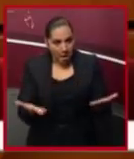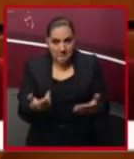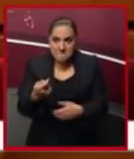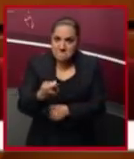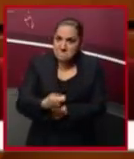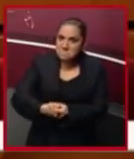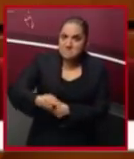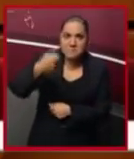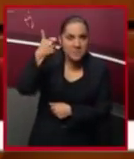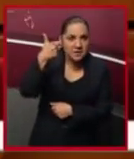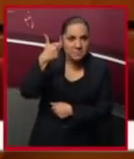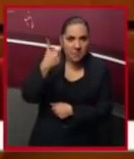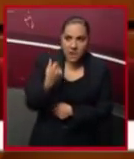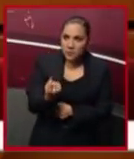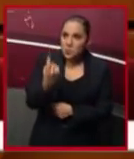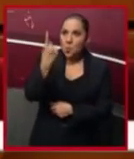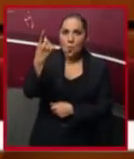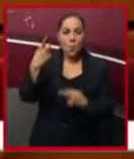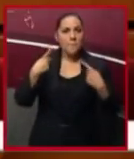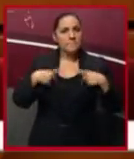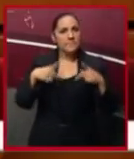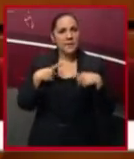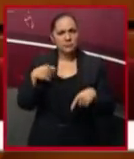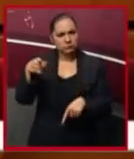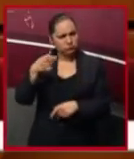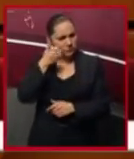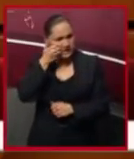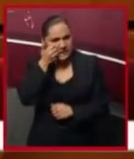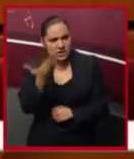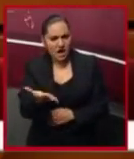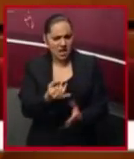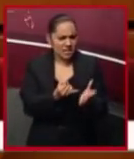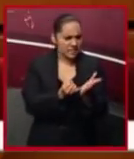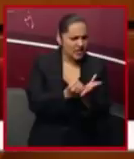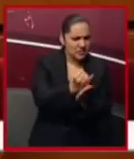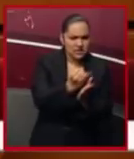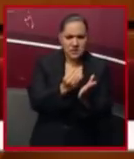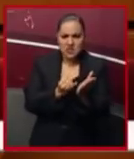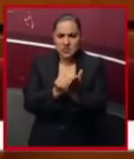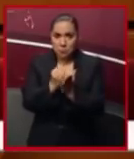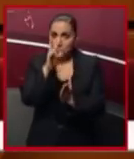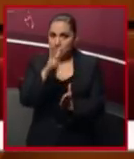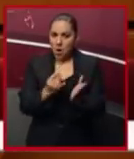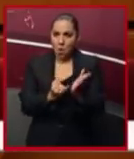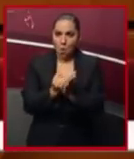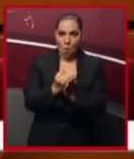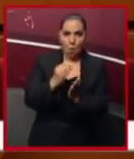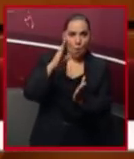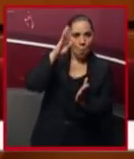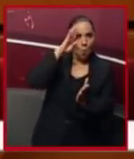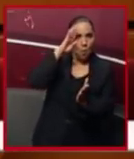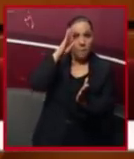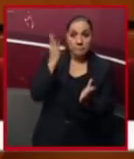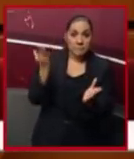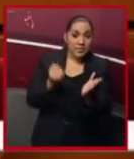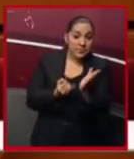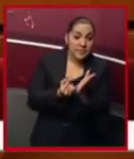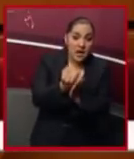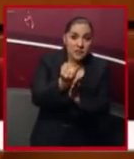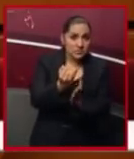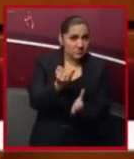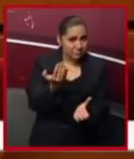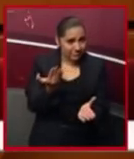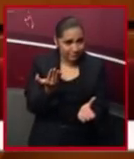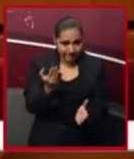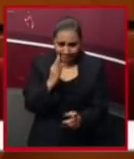decidió tomar decisiones importantes, fuertes, pero importantes en materia de lucha contra la corrupción.